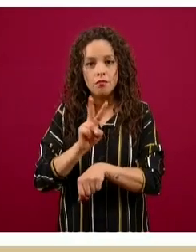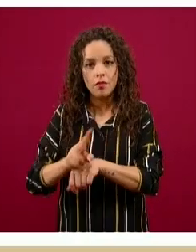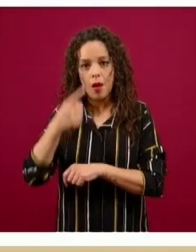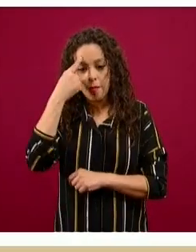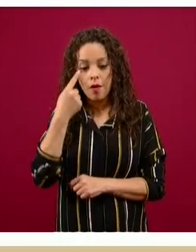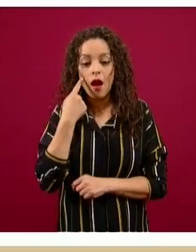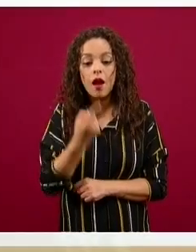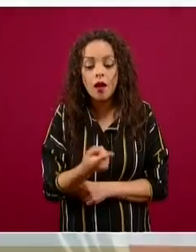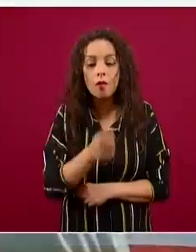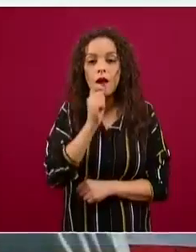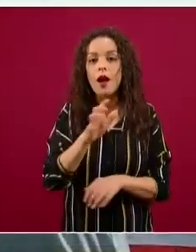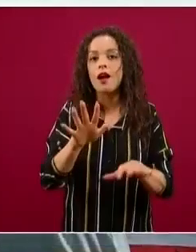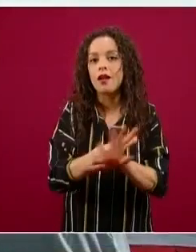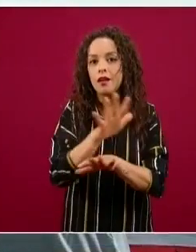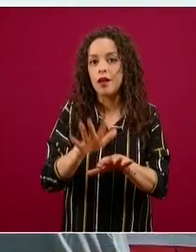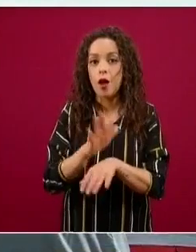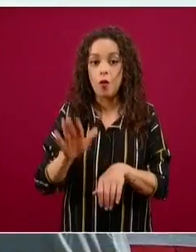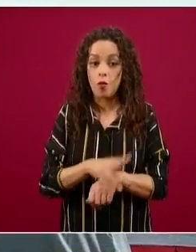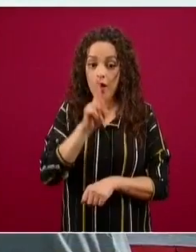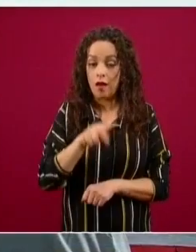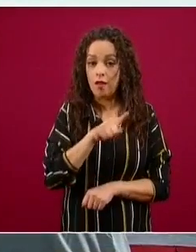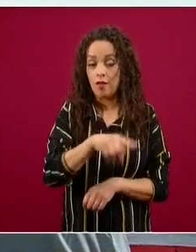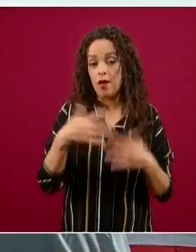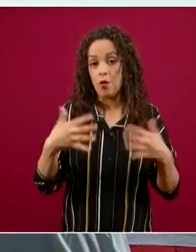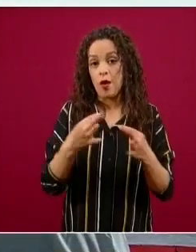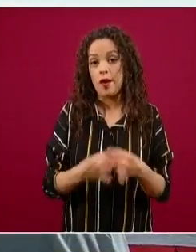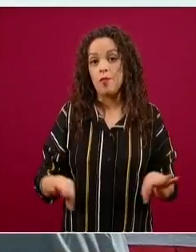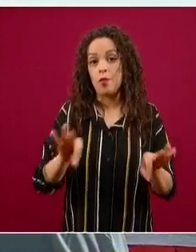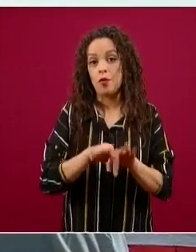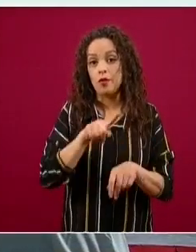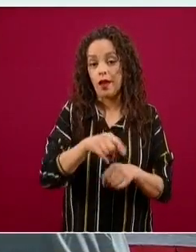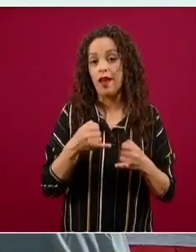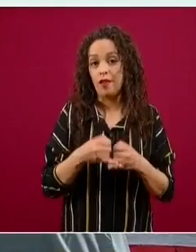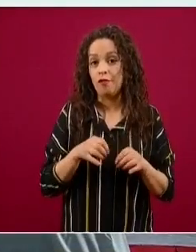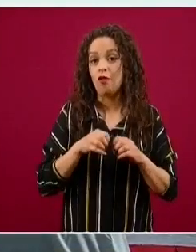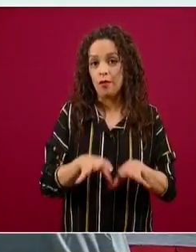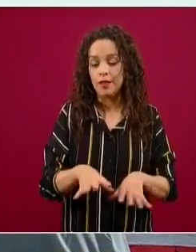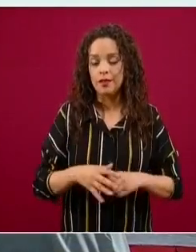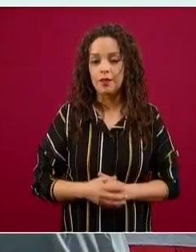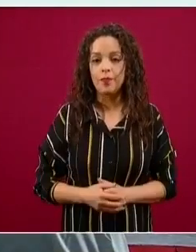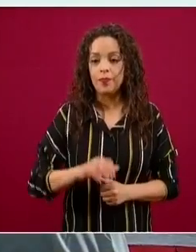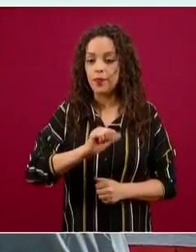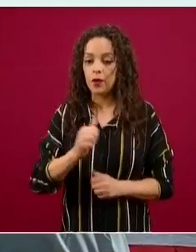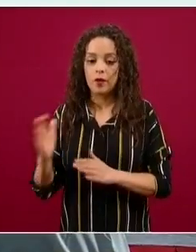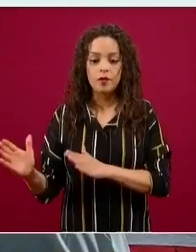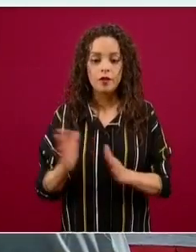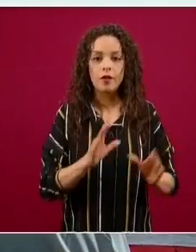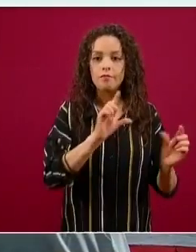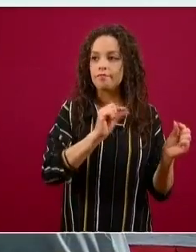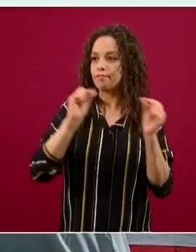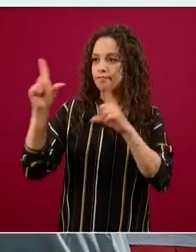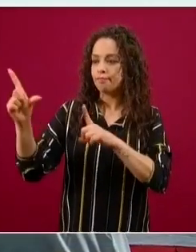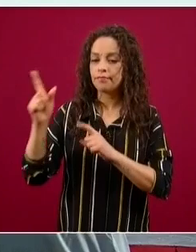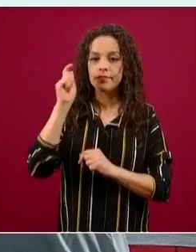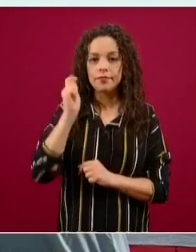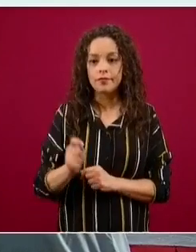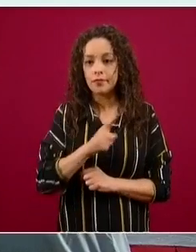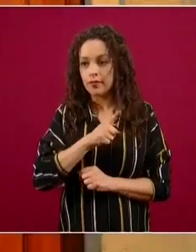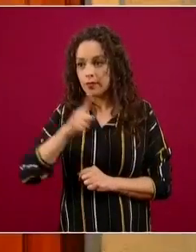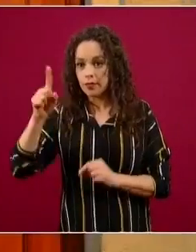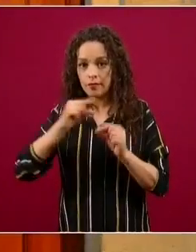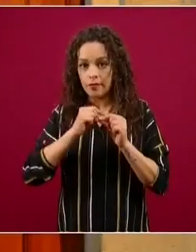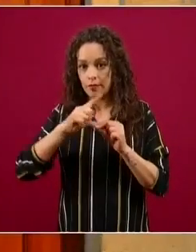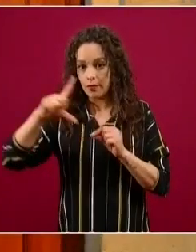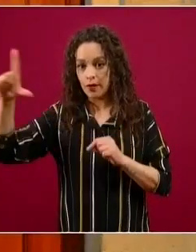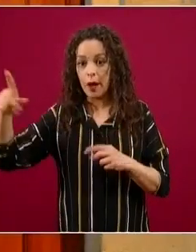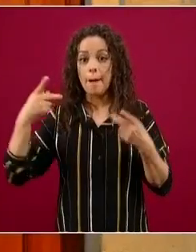puede dar información muy valiosa. Veamos la siguiente diapositiva. Es precisamente las personas que hasta el